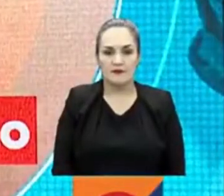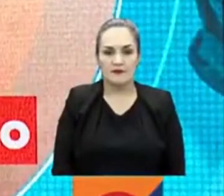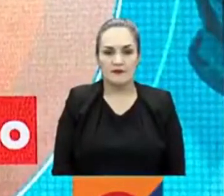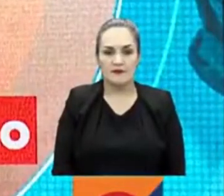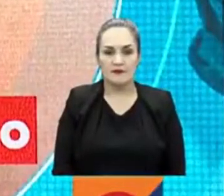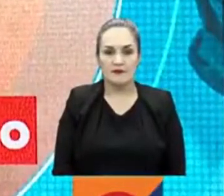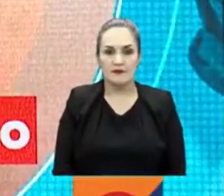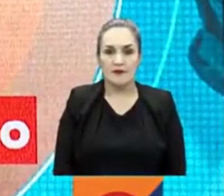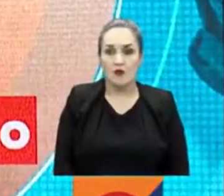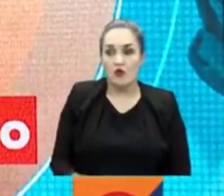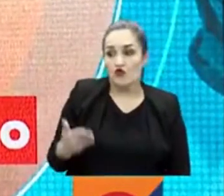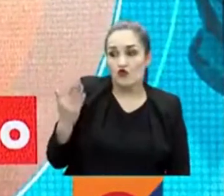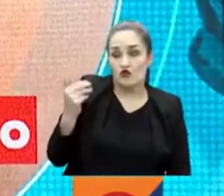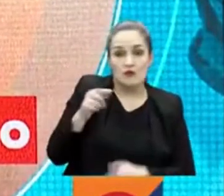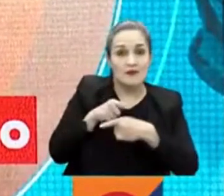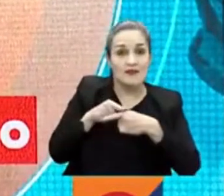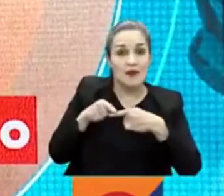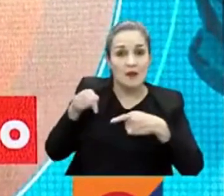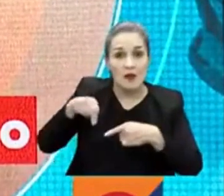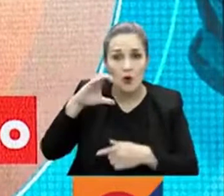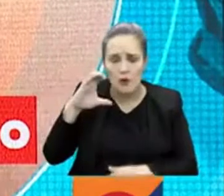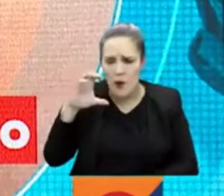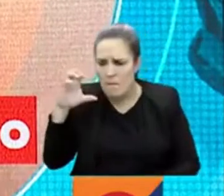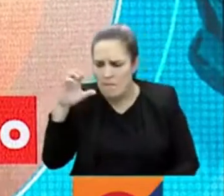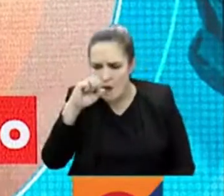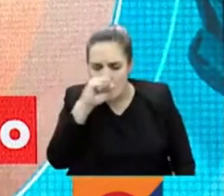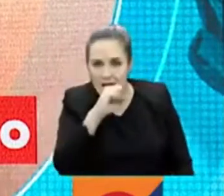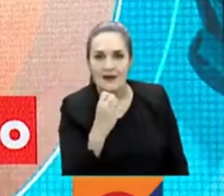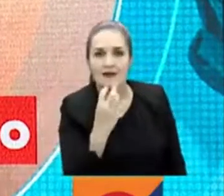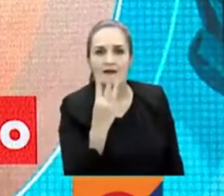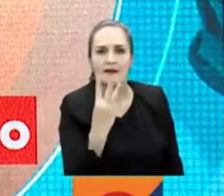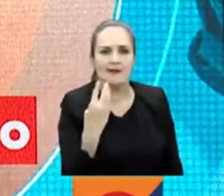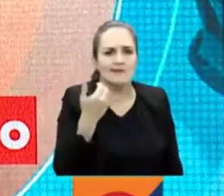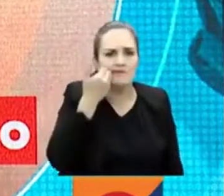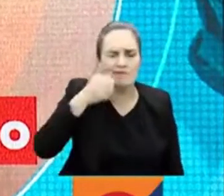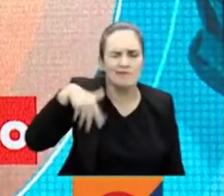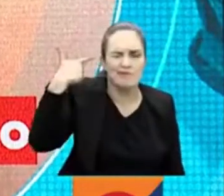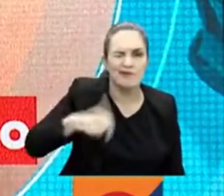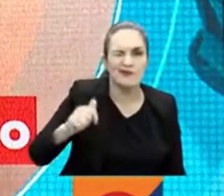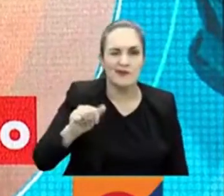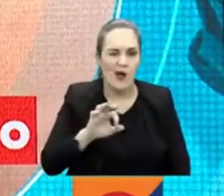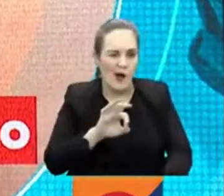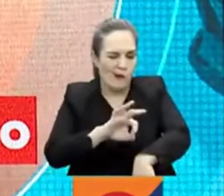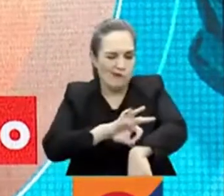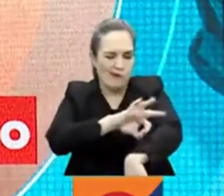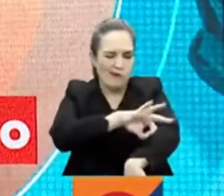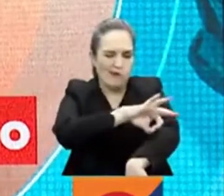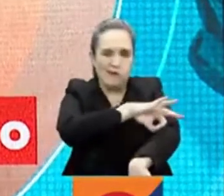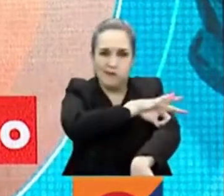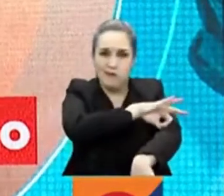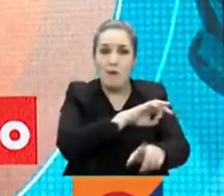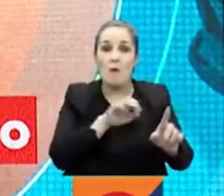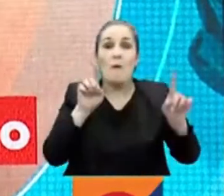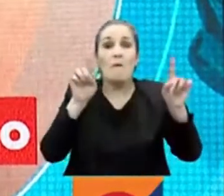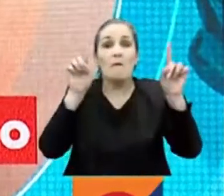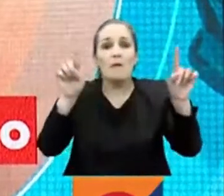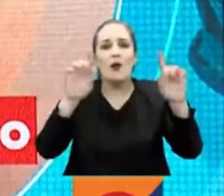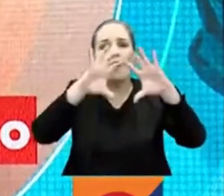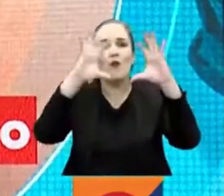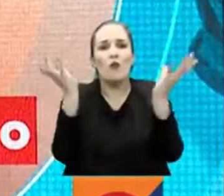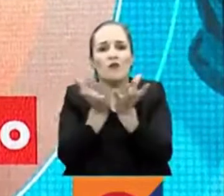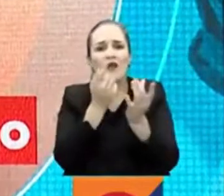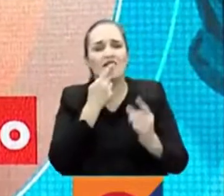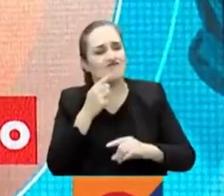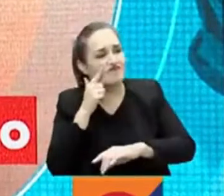Esta semana en Colombia fueron confirmados 3 casos de viruela del mono. Sin embargo, las autoridades mundiales aconsejaron no emitir alerta sanitaria por esta